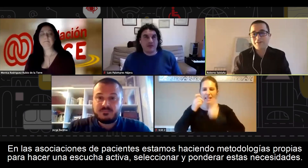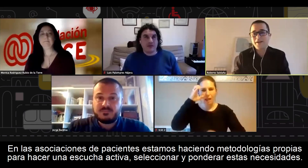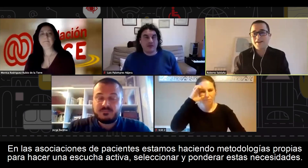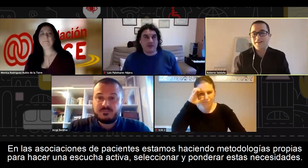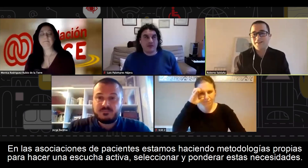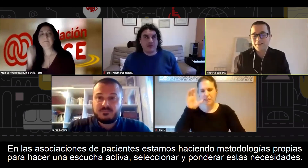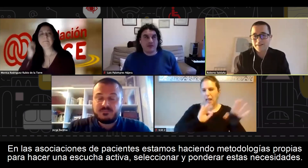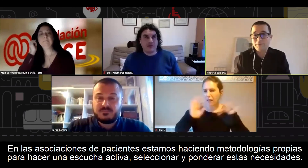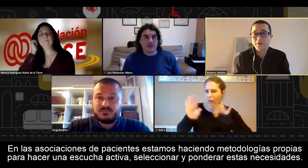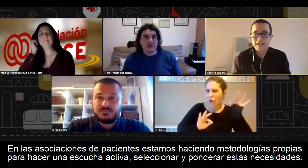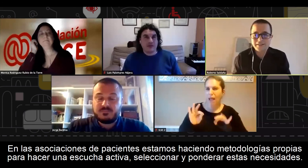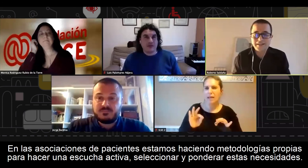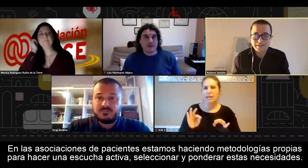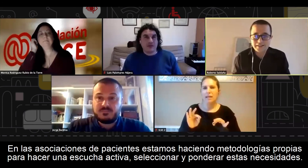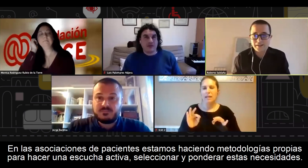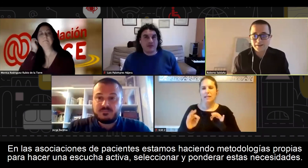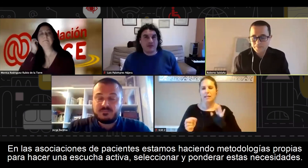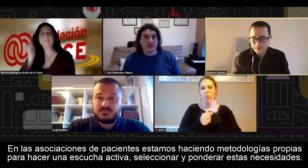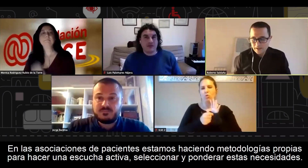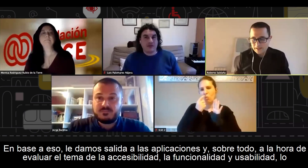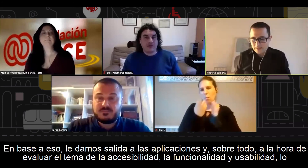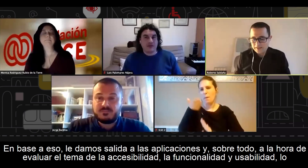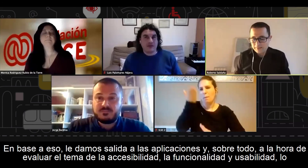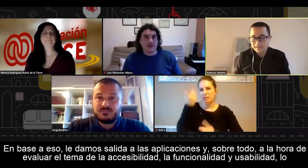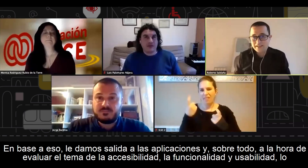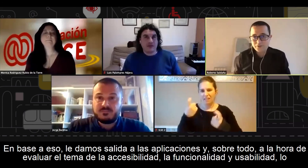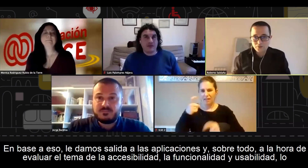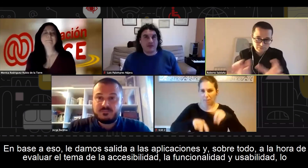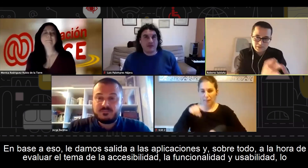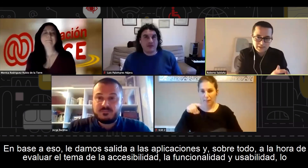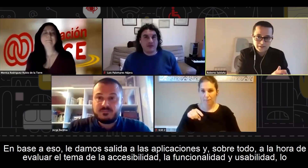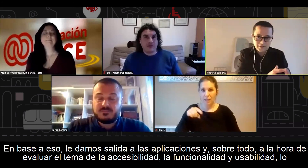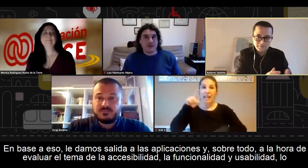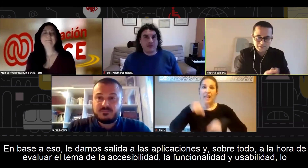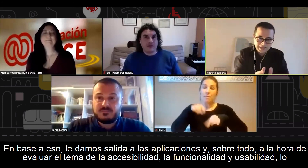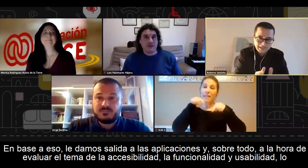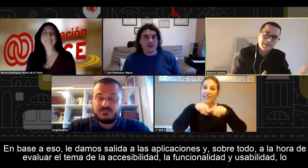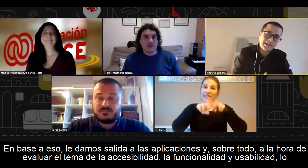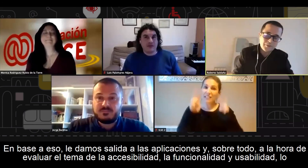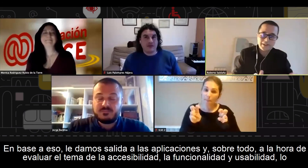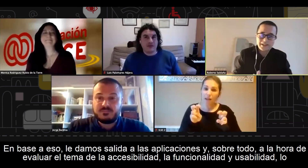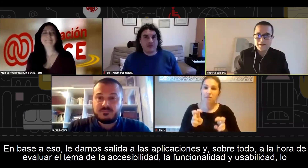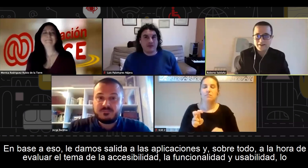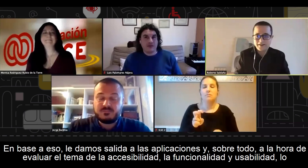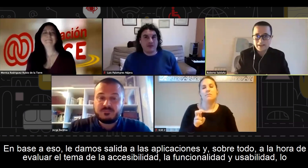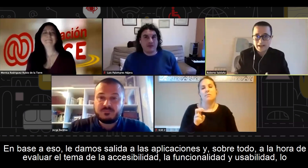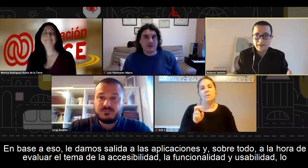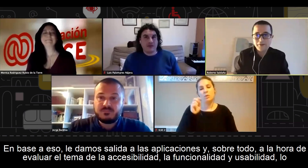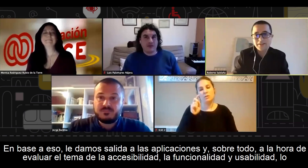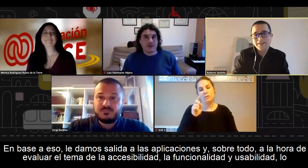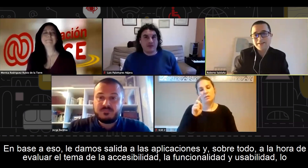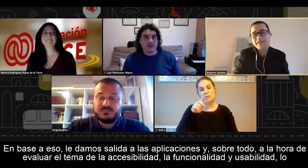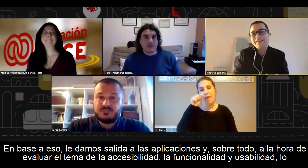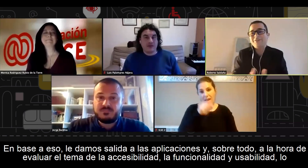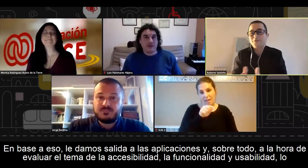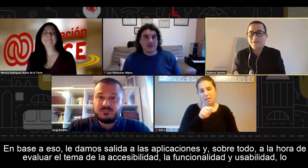seleccionar y ponderar estas necesidades. Y en base a eso, de ahí le damos salida a las aplicaciones